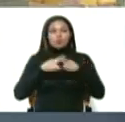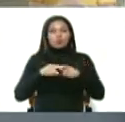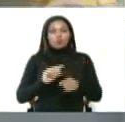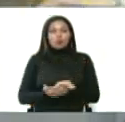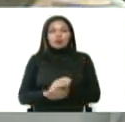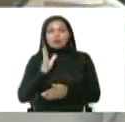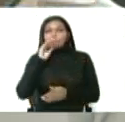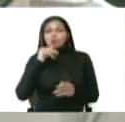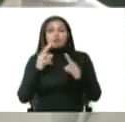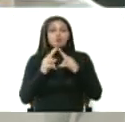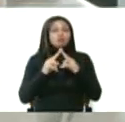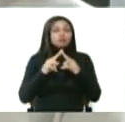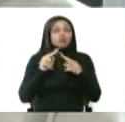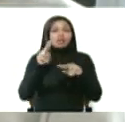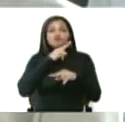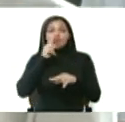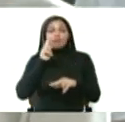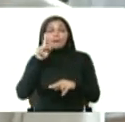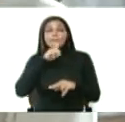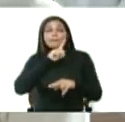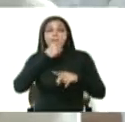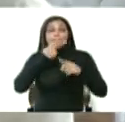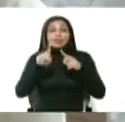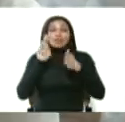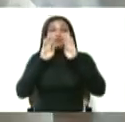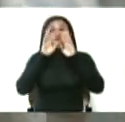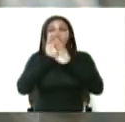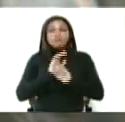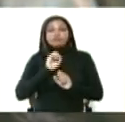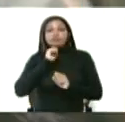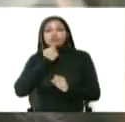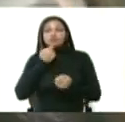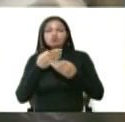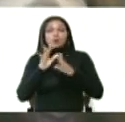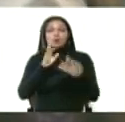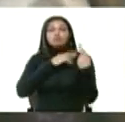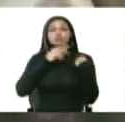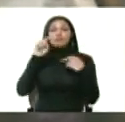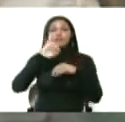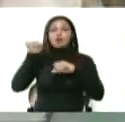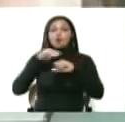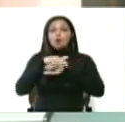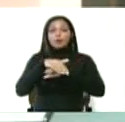anónimos. Pero les confieso algo, Jorge Rodríguez Gómez, es tu responsabilidad.